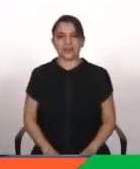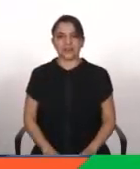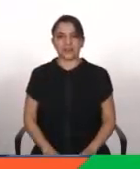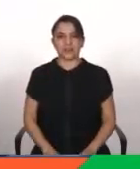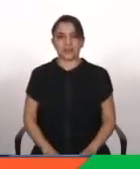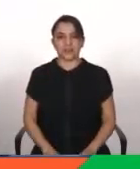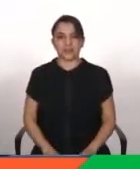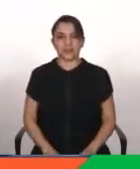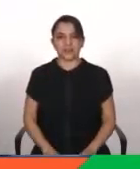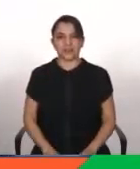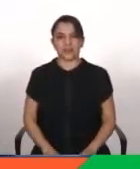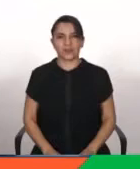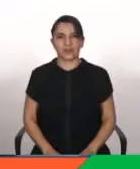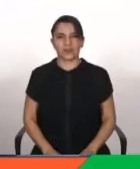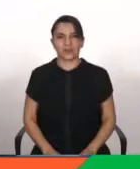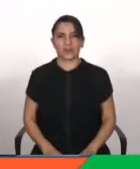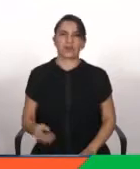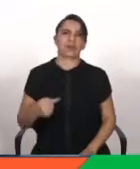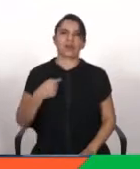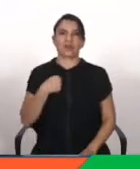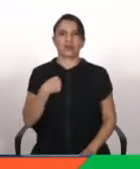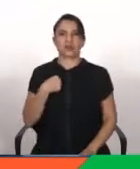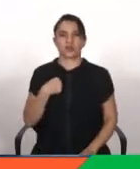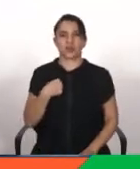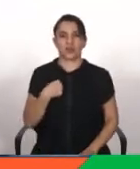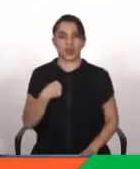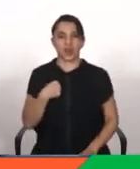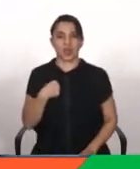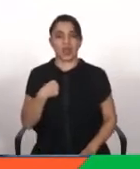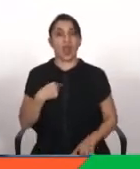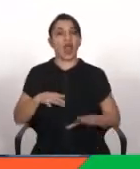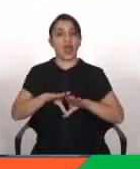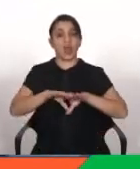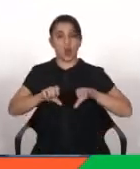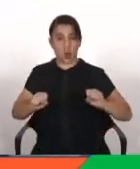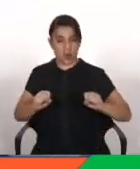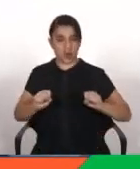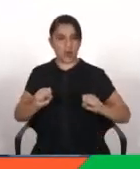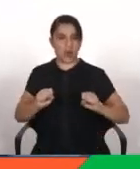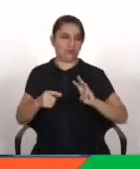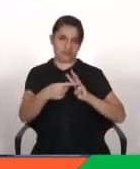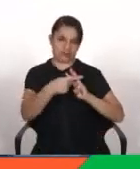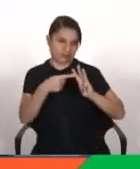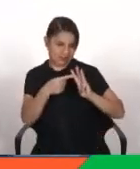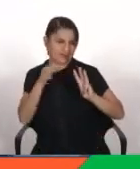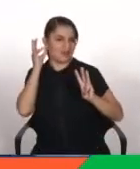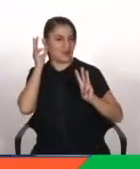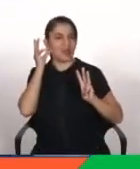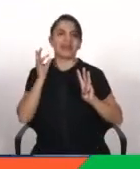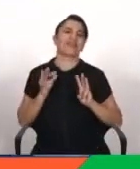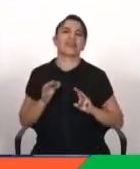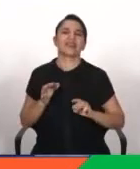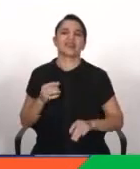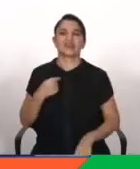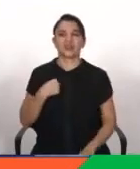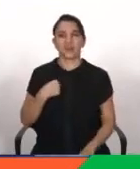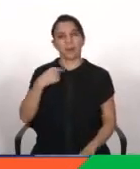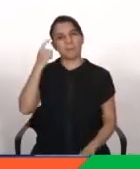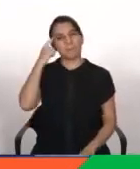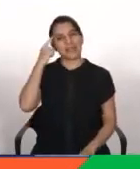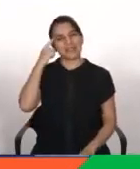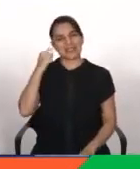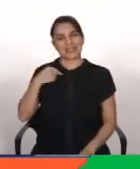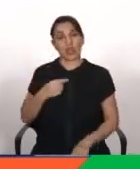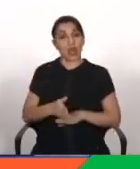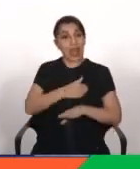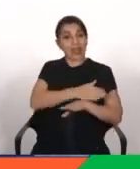Bueno, de acuerdo con las chicas también. Y sabéis que estaba pensando hoy, que cuando me estaba preparando para hablar de